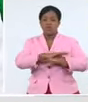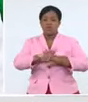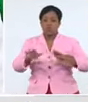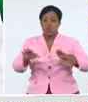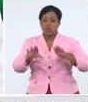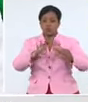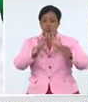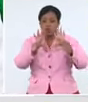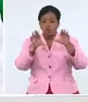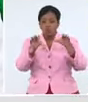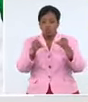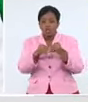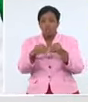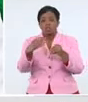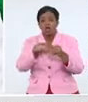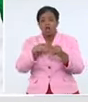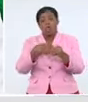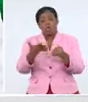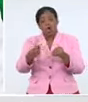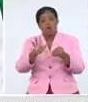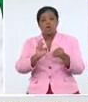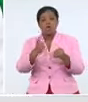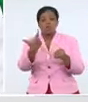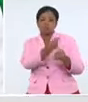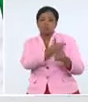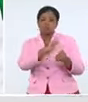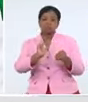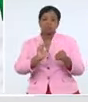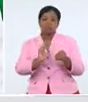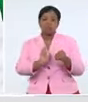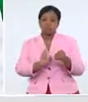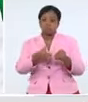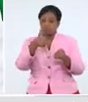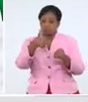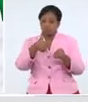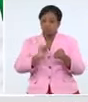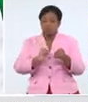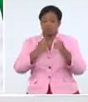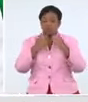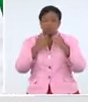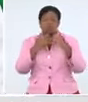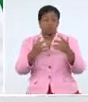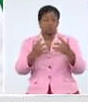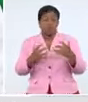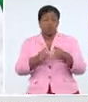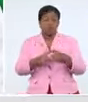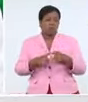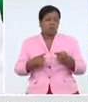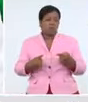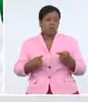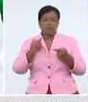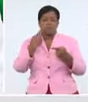nuestro tengan al menos una primera dosis. Y eso es muy importante a los efectos del desarrollo de todo el proceso